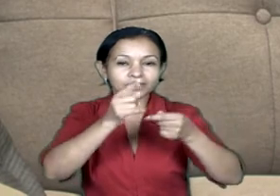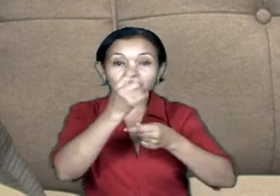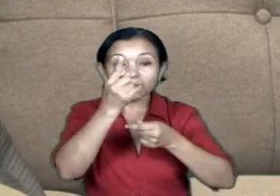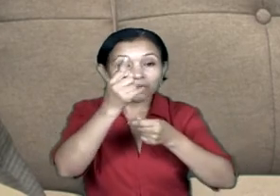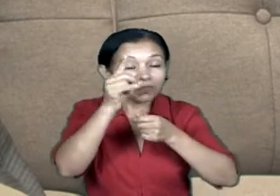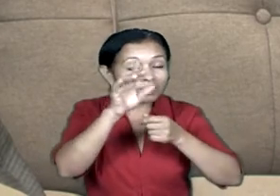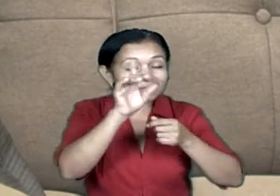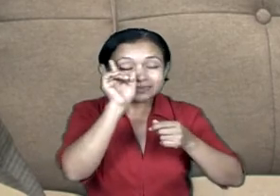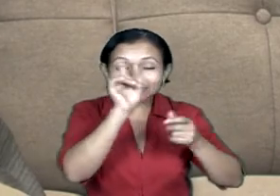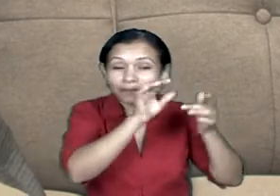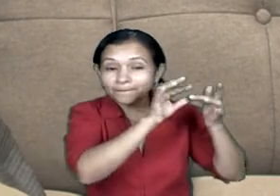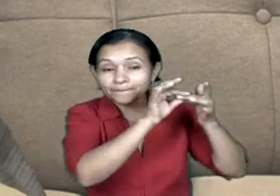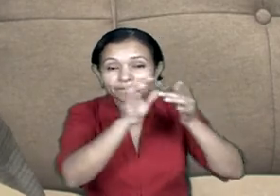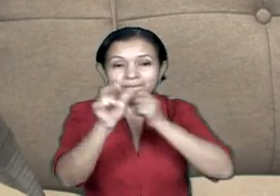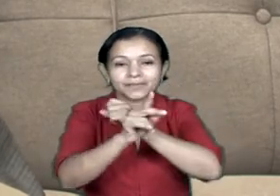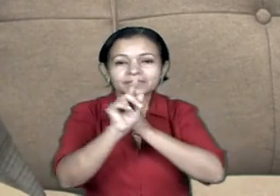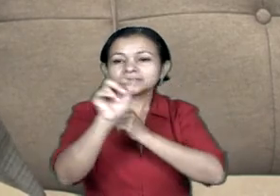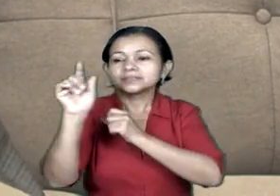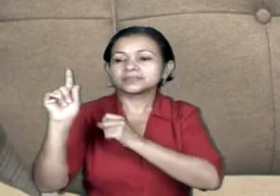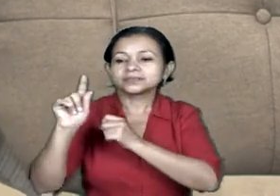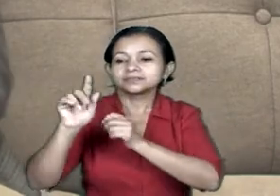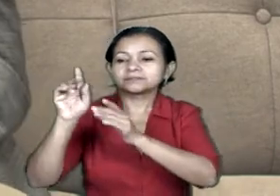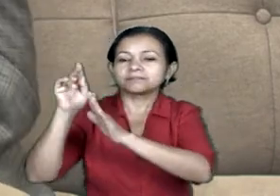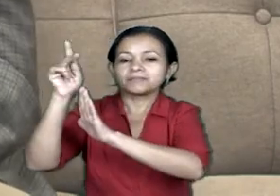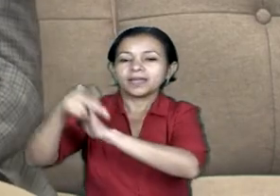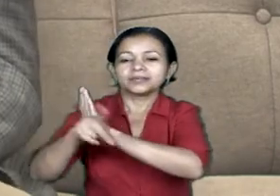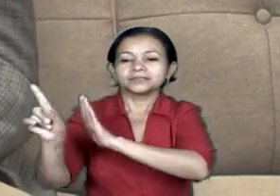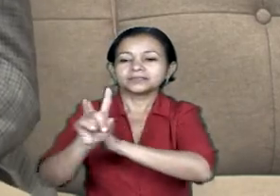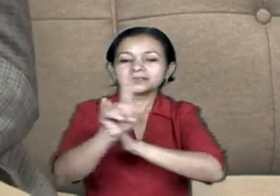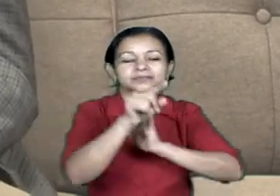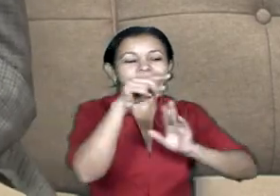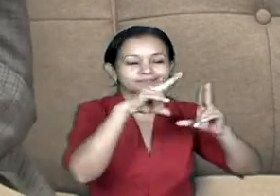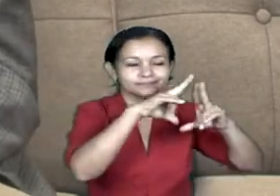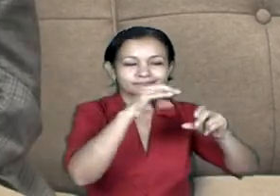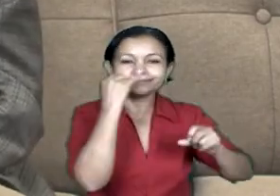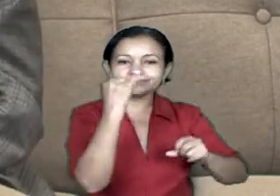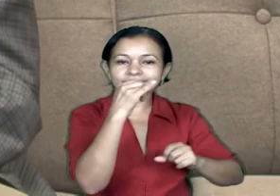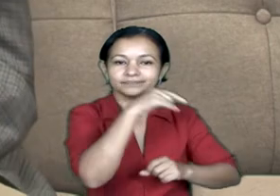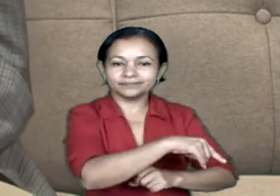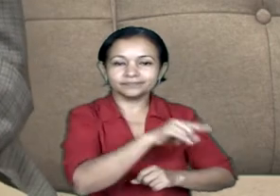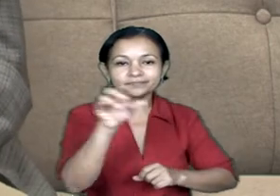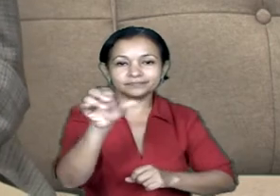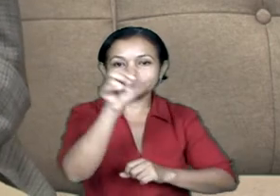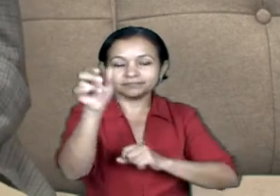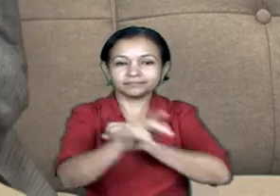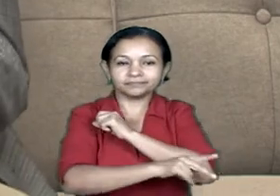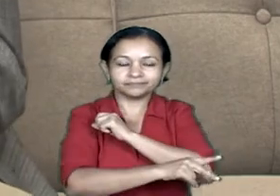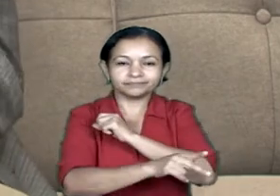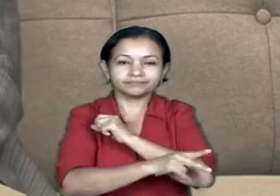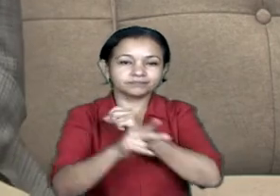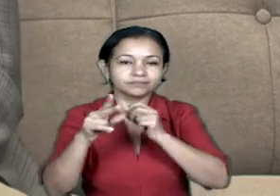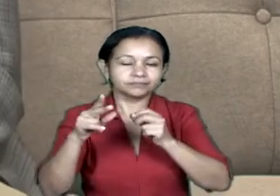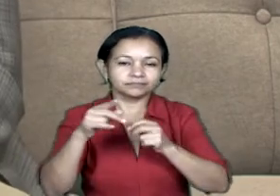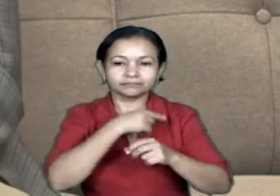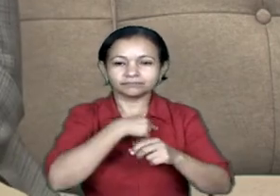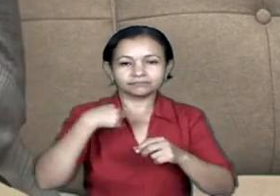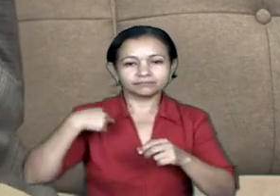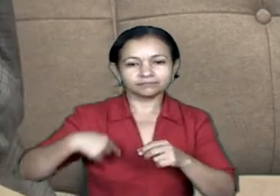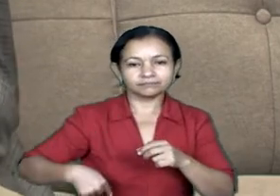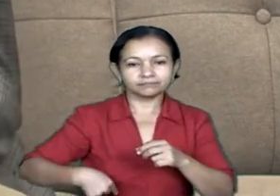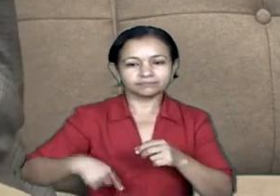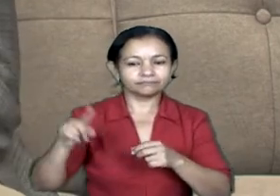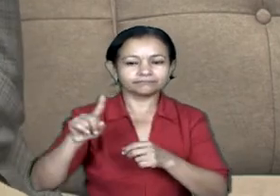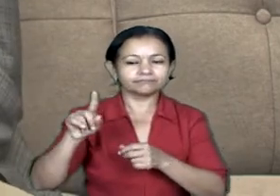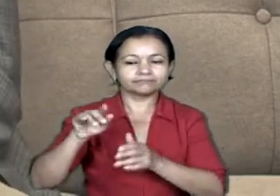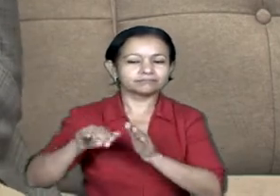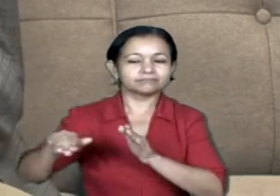de todos nuestros aliados, ¿no?, que goza de superávit. Con otro país siempre Taiwán no tiene